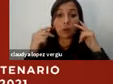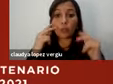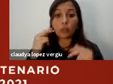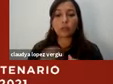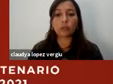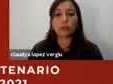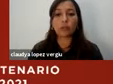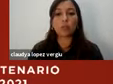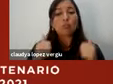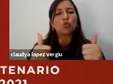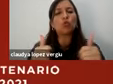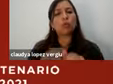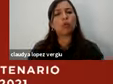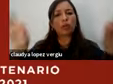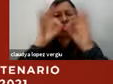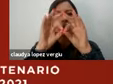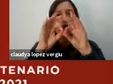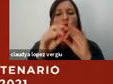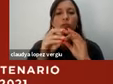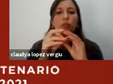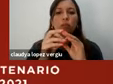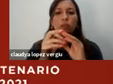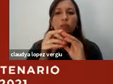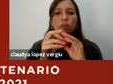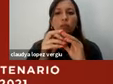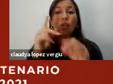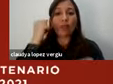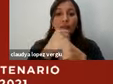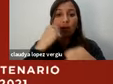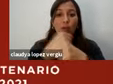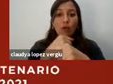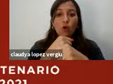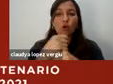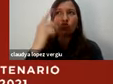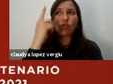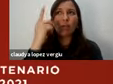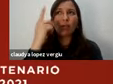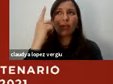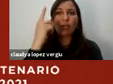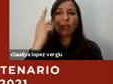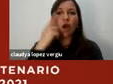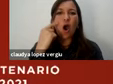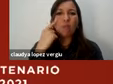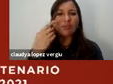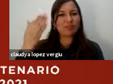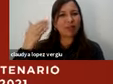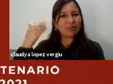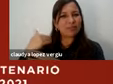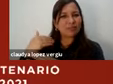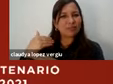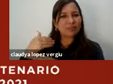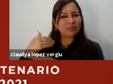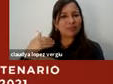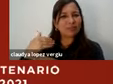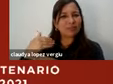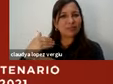fue importante, porque mayormente el trabajo solamente era para los hombres, porque antiguamente